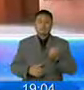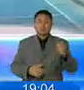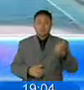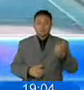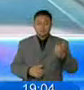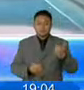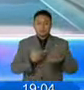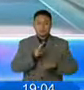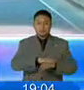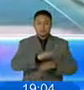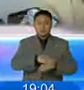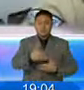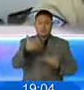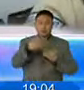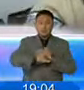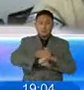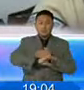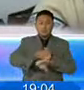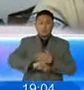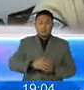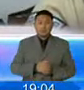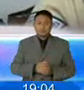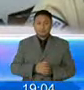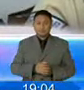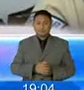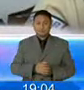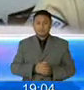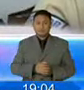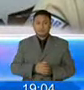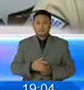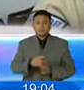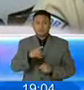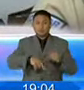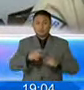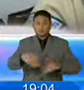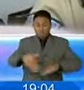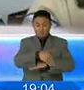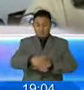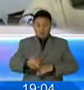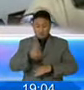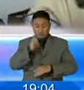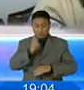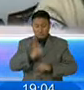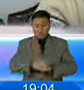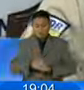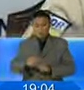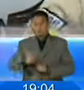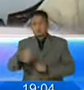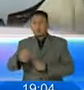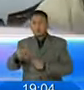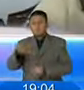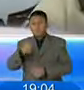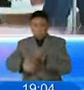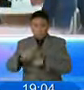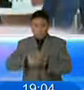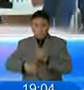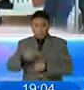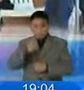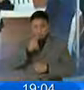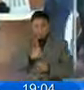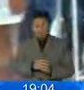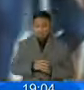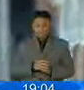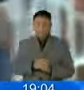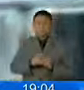realizar proselitismo político. Unas de ellas por libar en vía pública, otras por expender bebidas alcohólicas. En lo